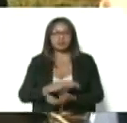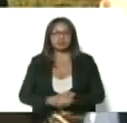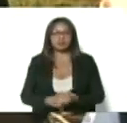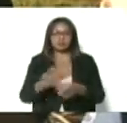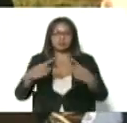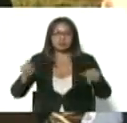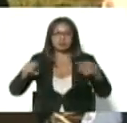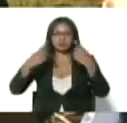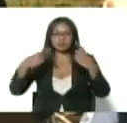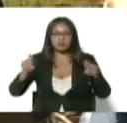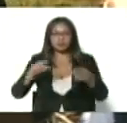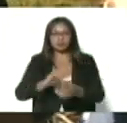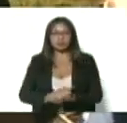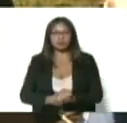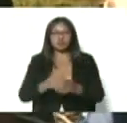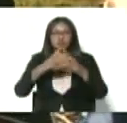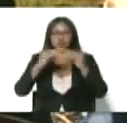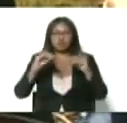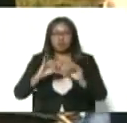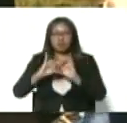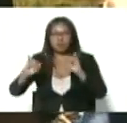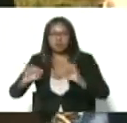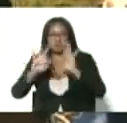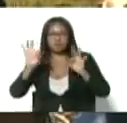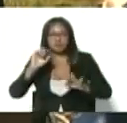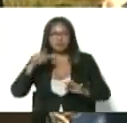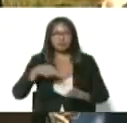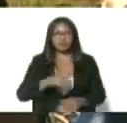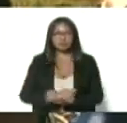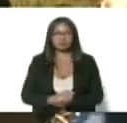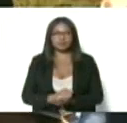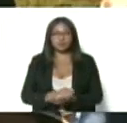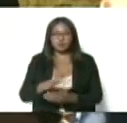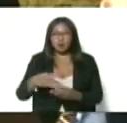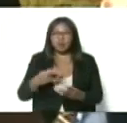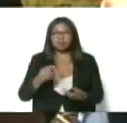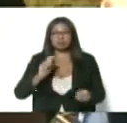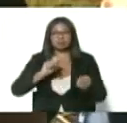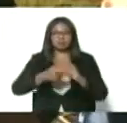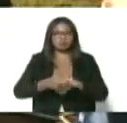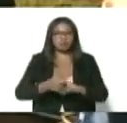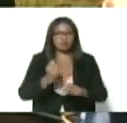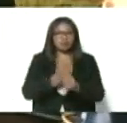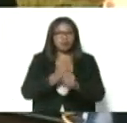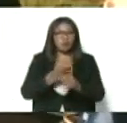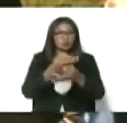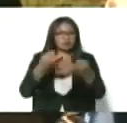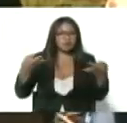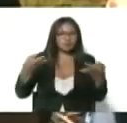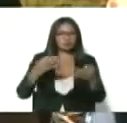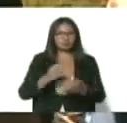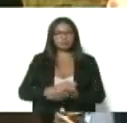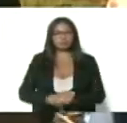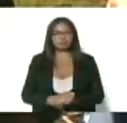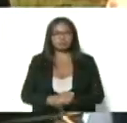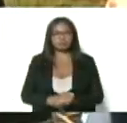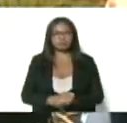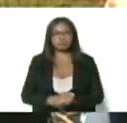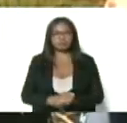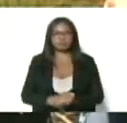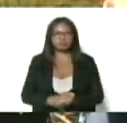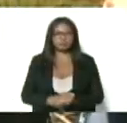música todo eso se ha combinado que en el estado y puedo decirles que estamos haciendo una obra extraordinaria es importante